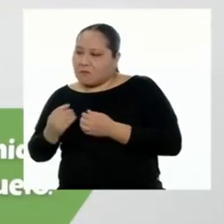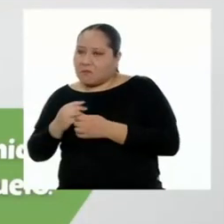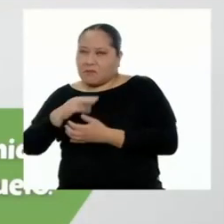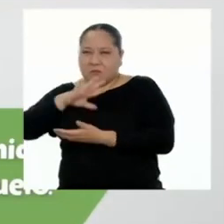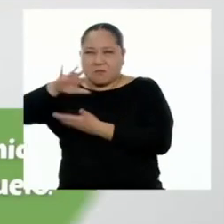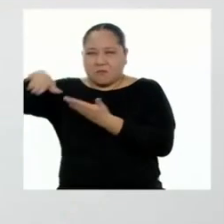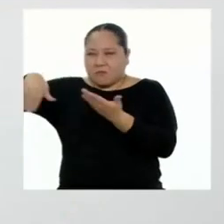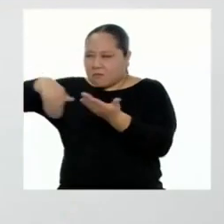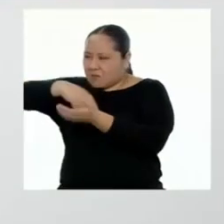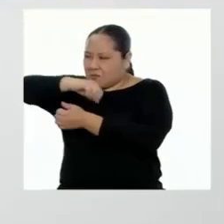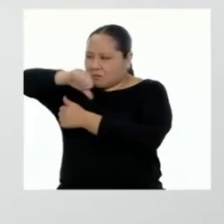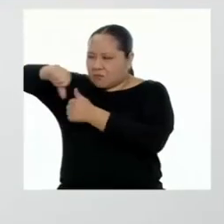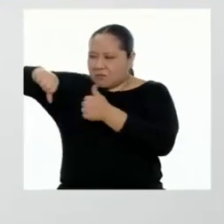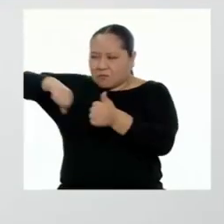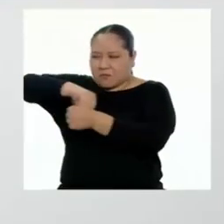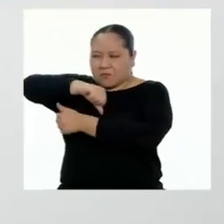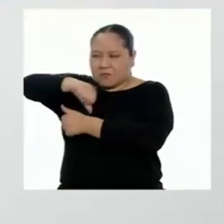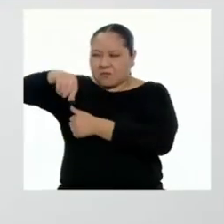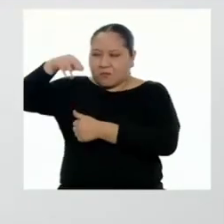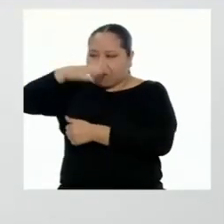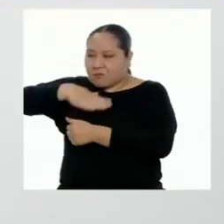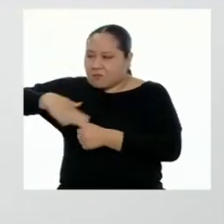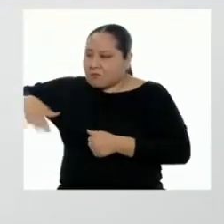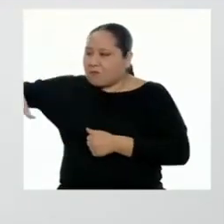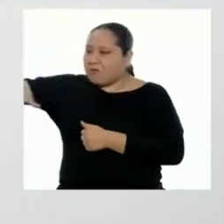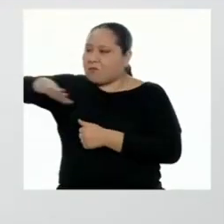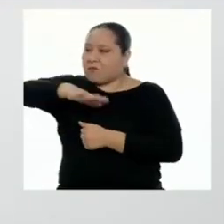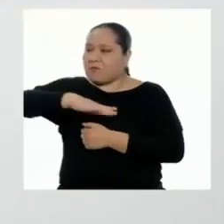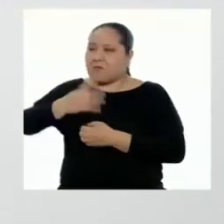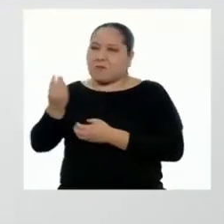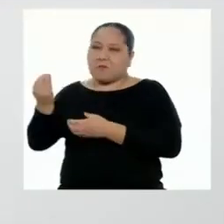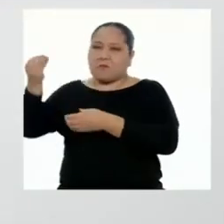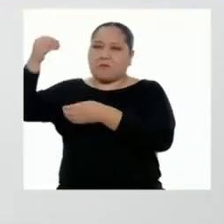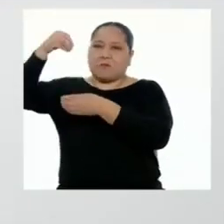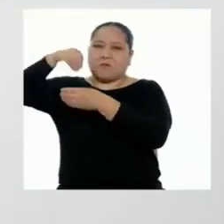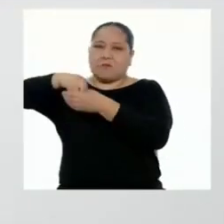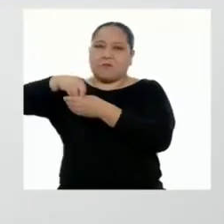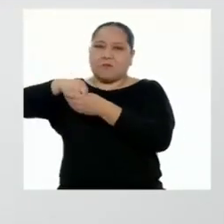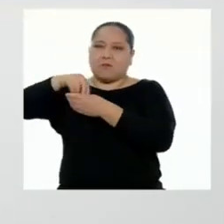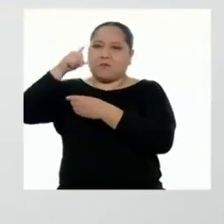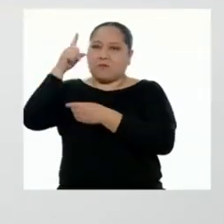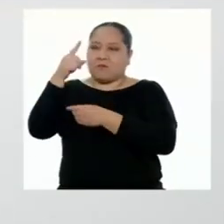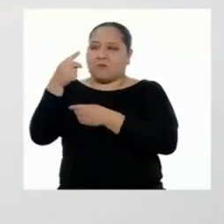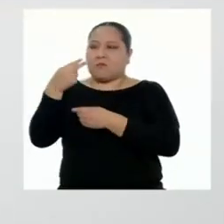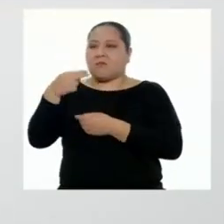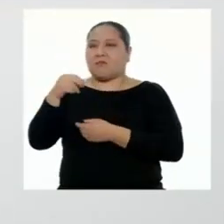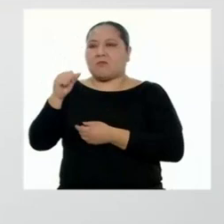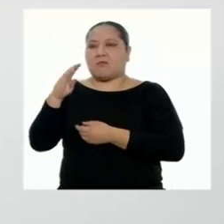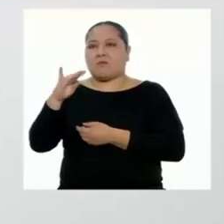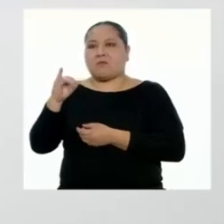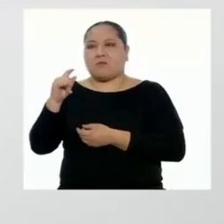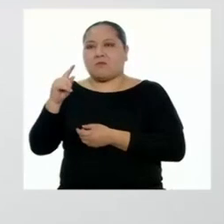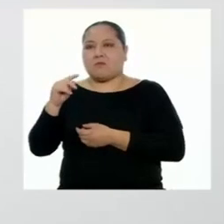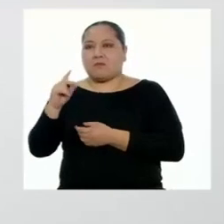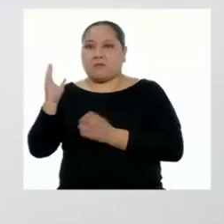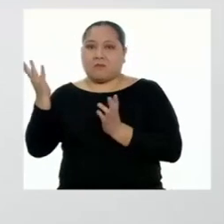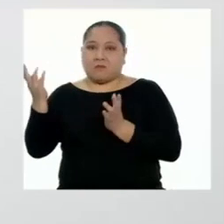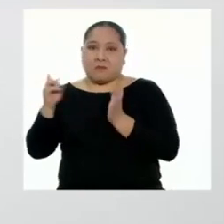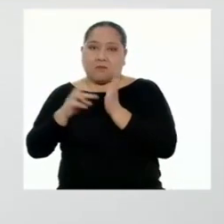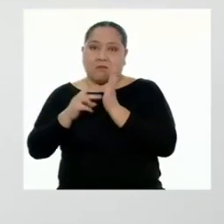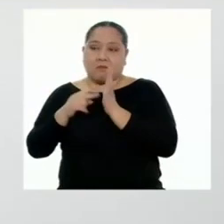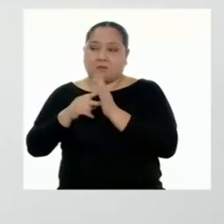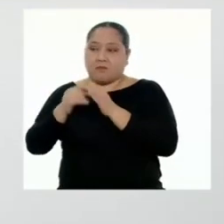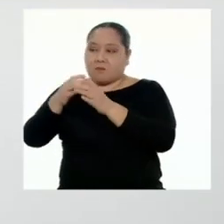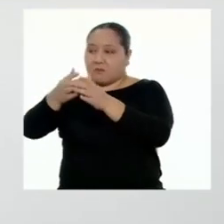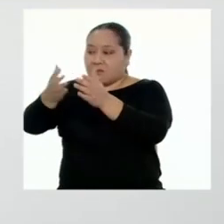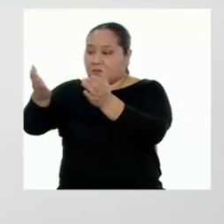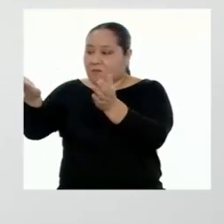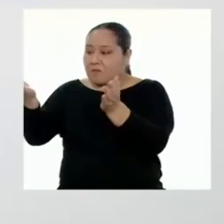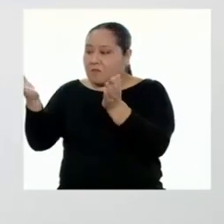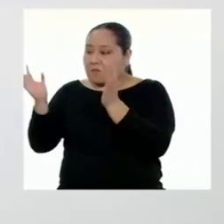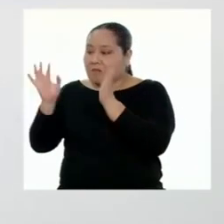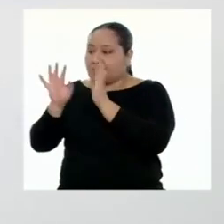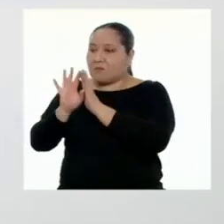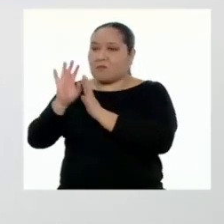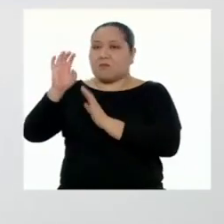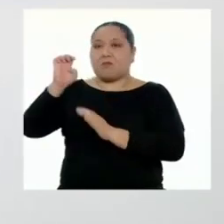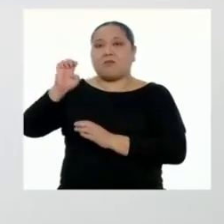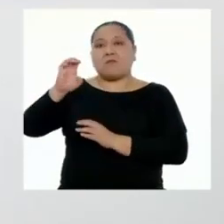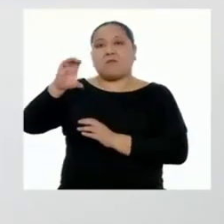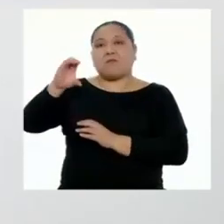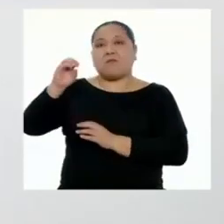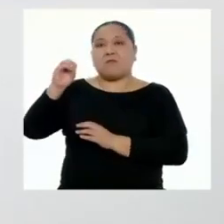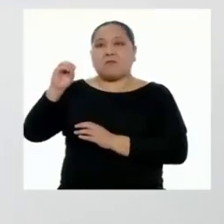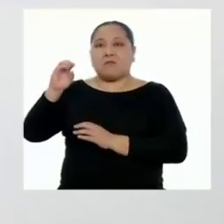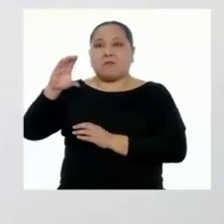el que interactúan. Todo esto es parte del mismo hábitat, es decir, en un ecosistema interactúan los